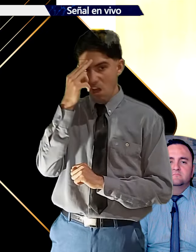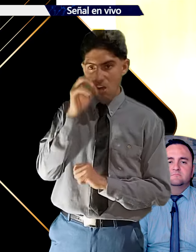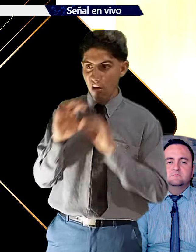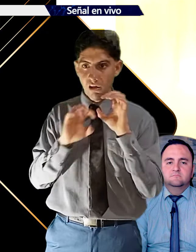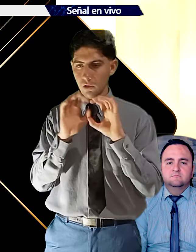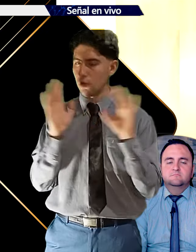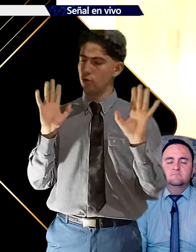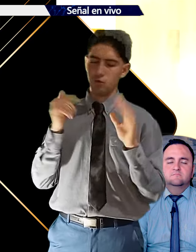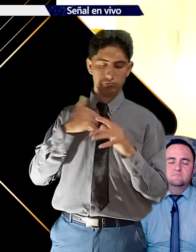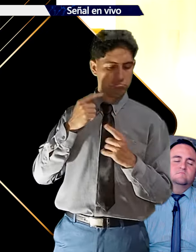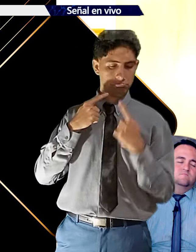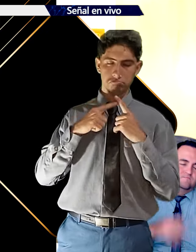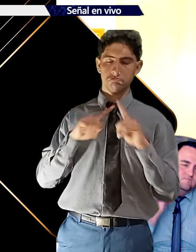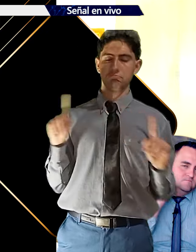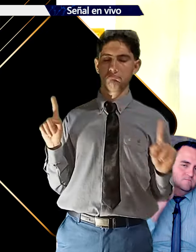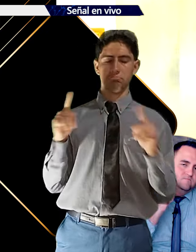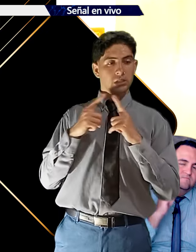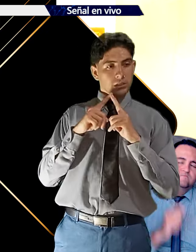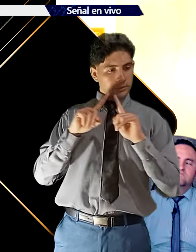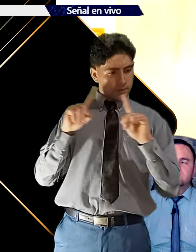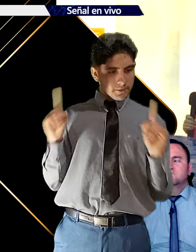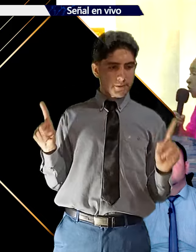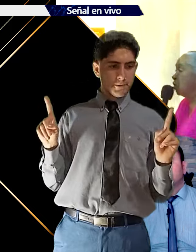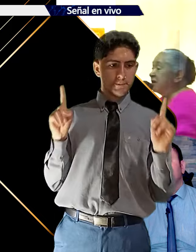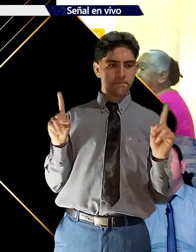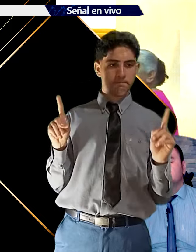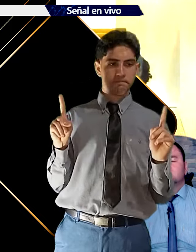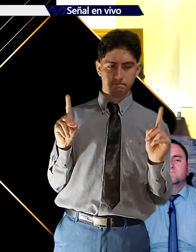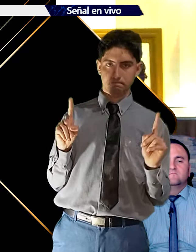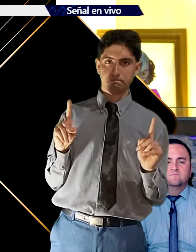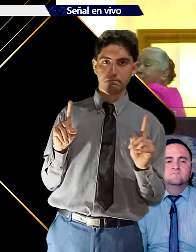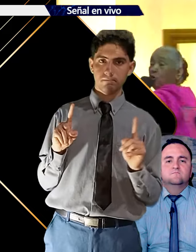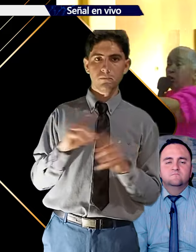pasaron. ¿Por qué? Porque aunque mi papá y mi mamá eran así, yo